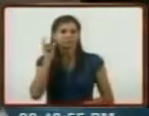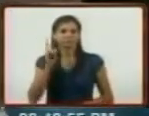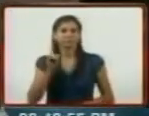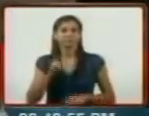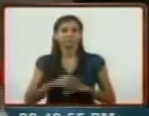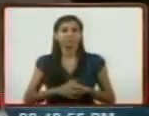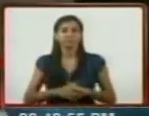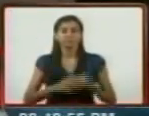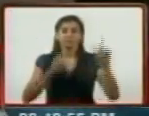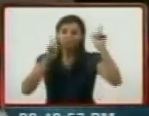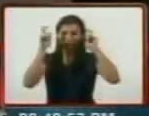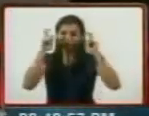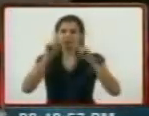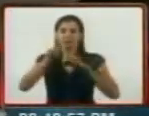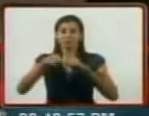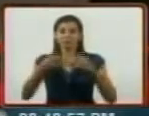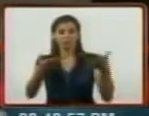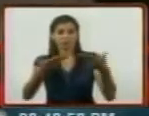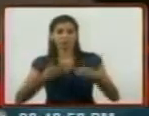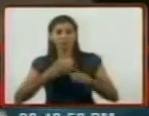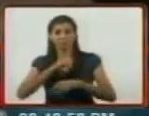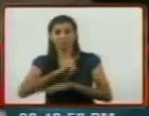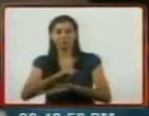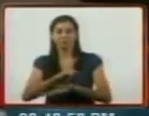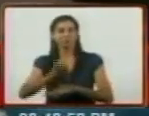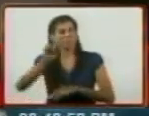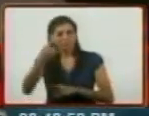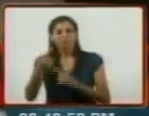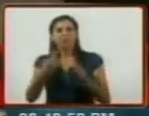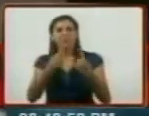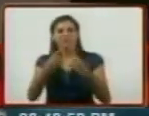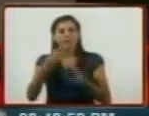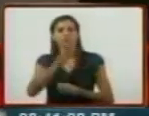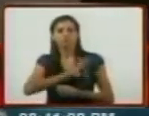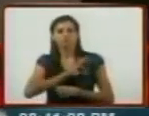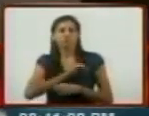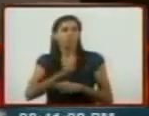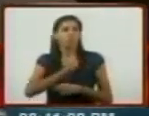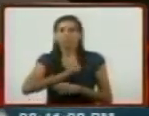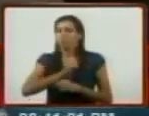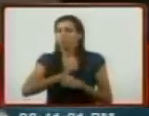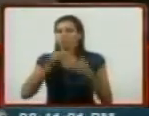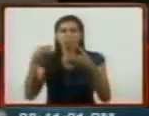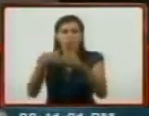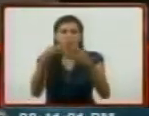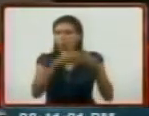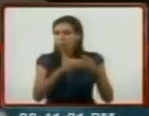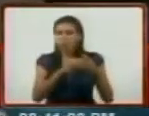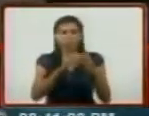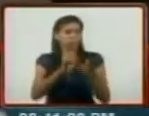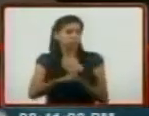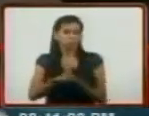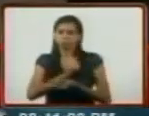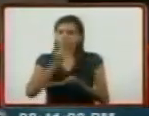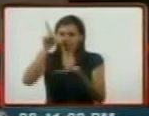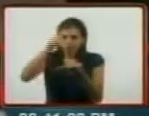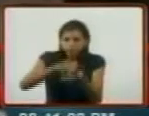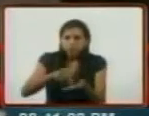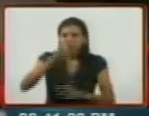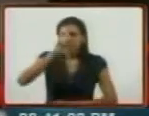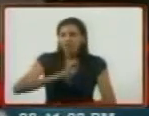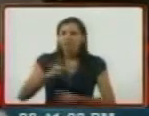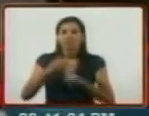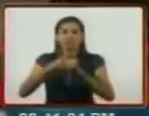nos dejó también como legado y como principio el diálogo, diálogo social con todos los sectores y con todos los actores, respetando las